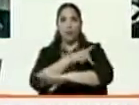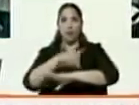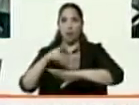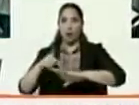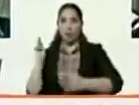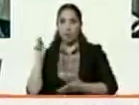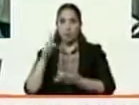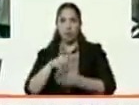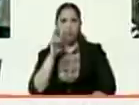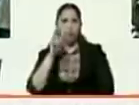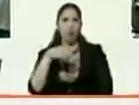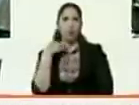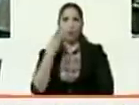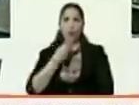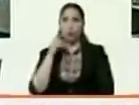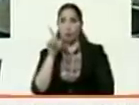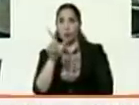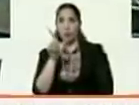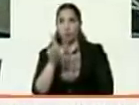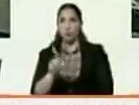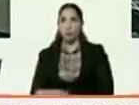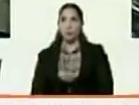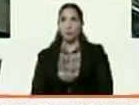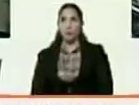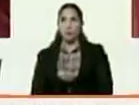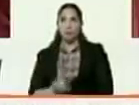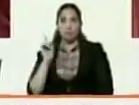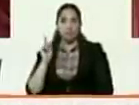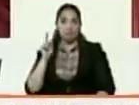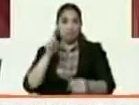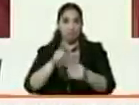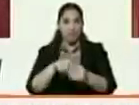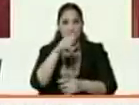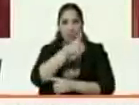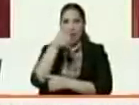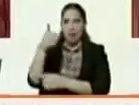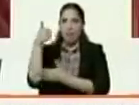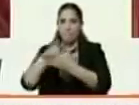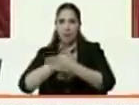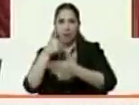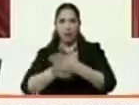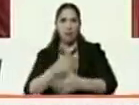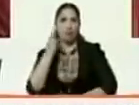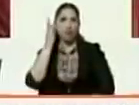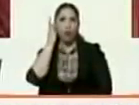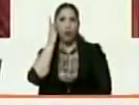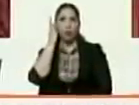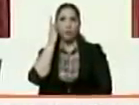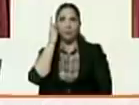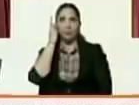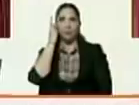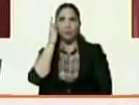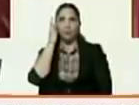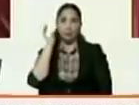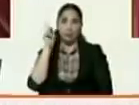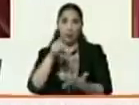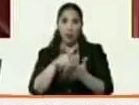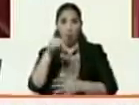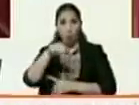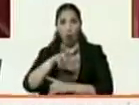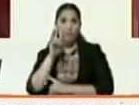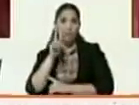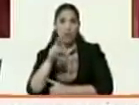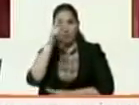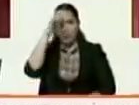y ver a la juventud del Partido Socialista Unido de Venezuela incorporado en cada batalla. A las mujeres. Venir hoy y ver a la